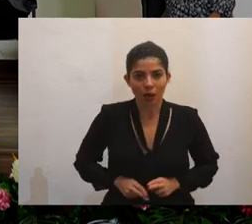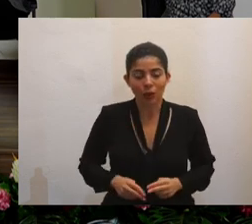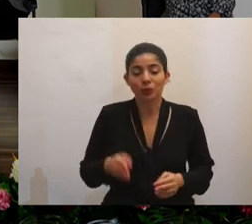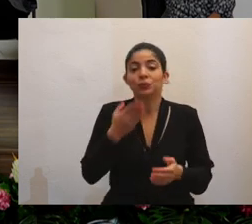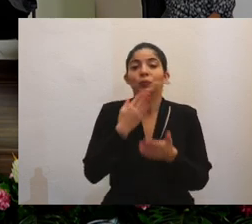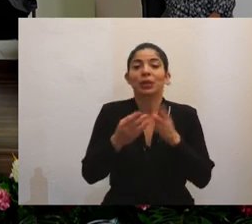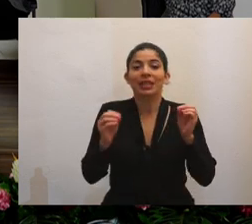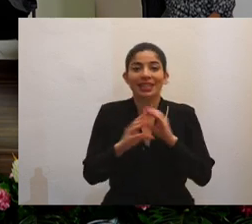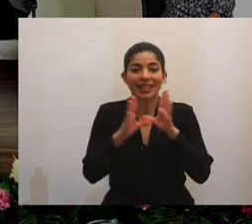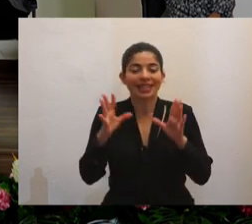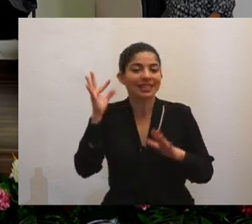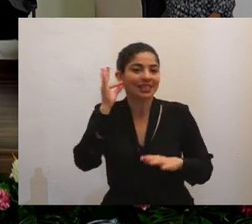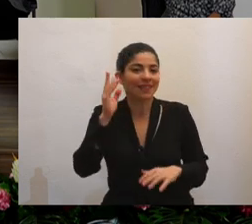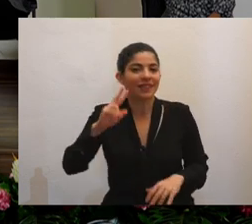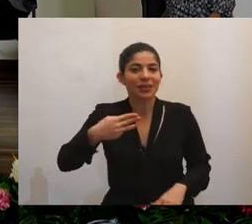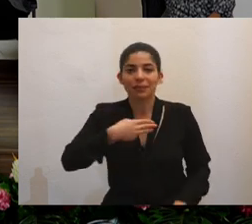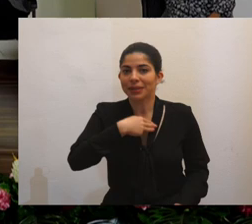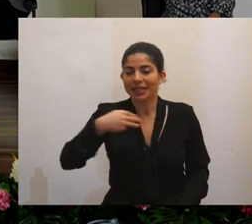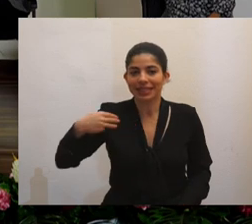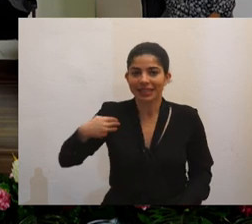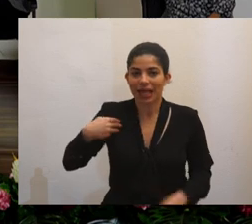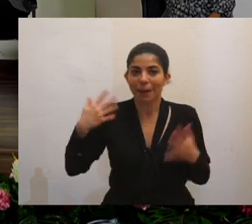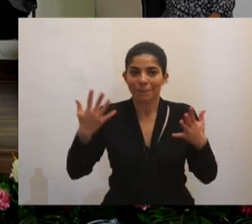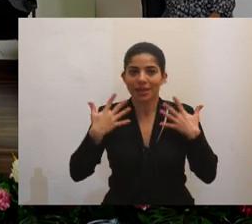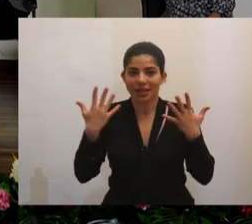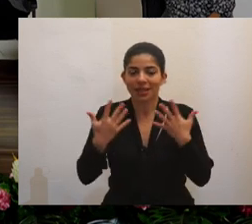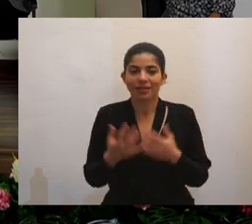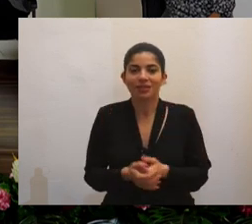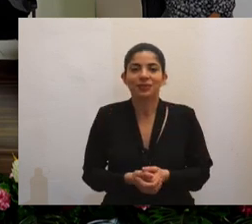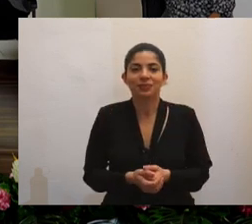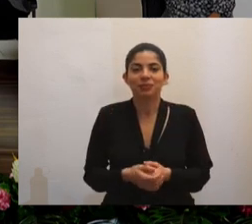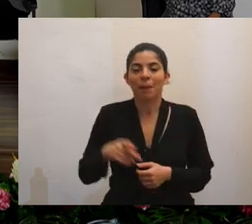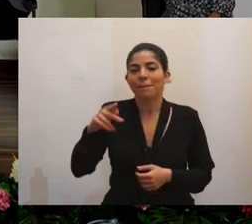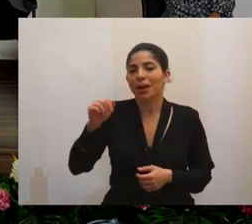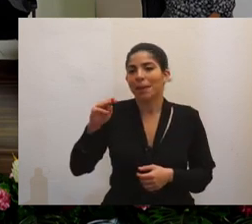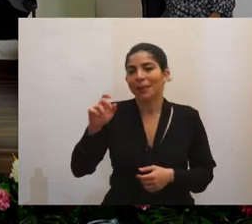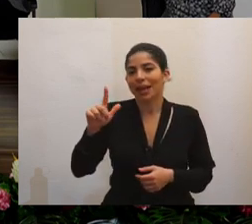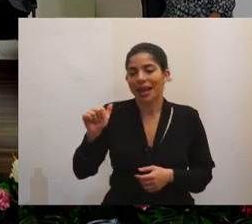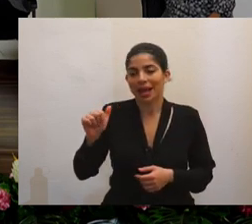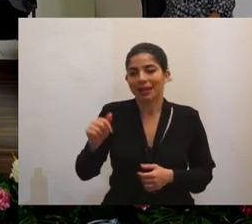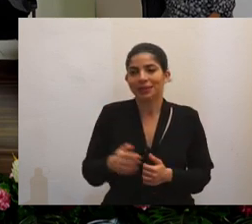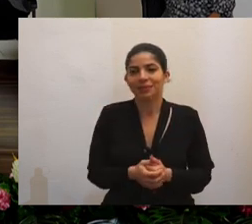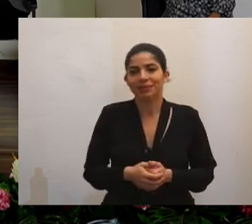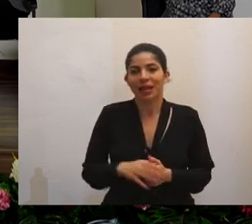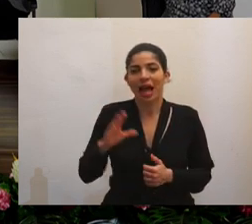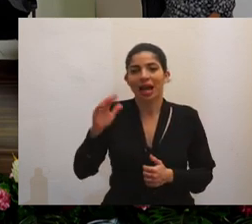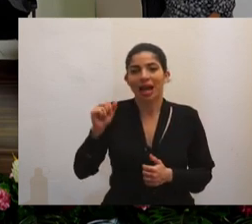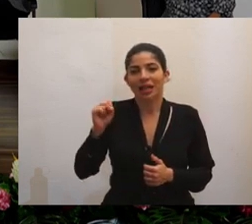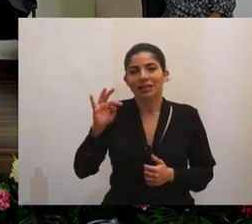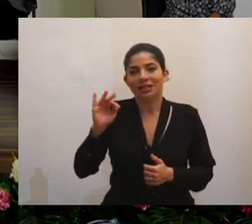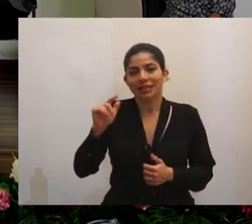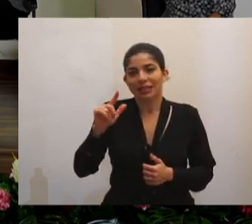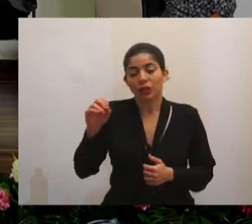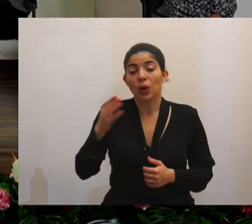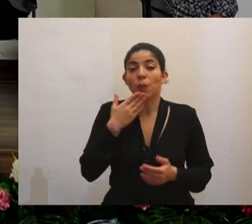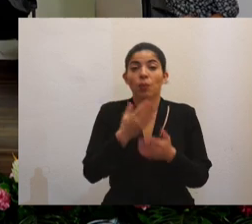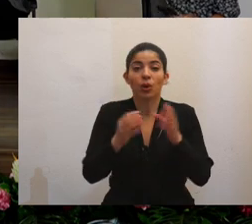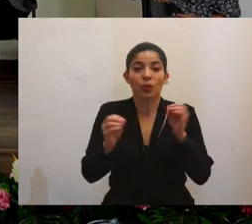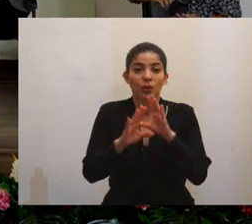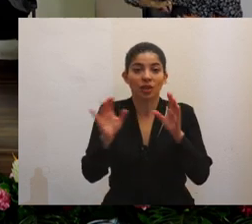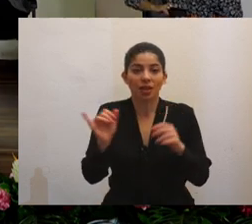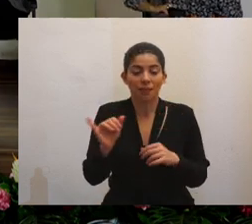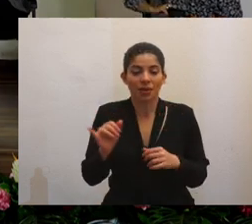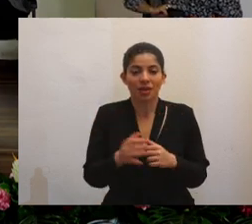Buenos días, señora viceministra de Ambiente, doña Pamela Castillo Barahona. Y muy buenos días